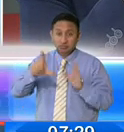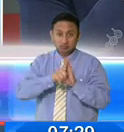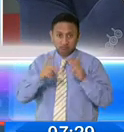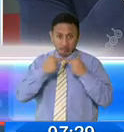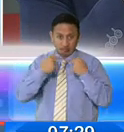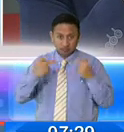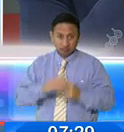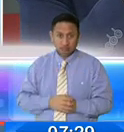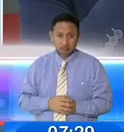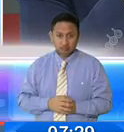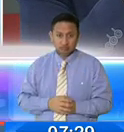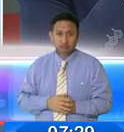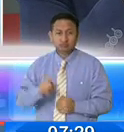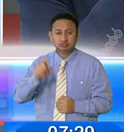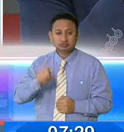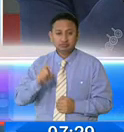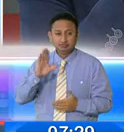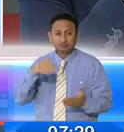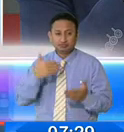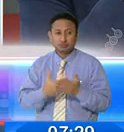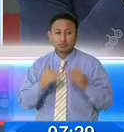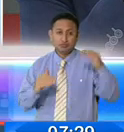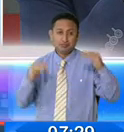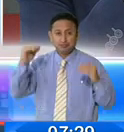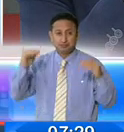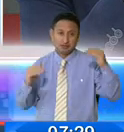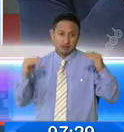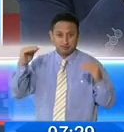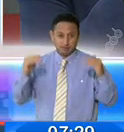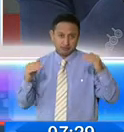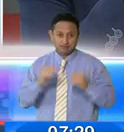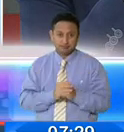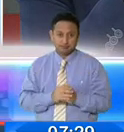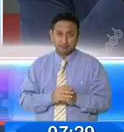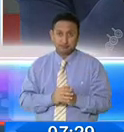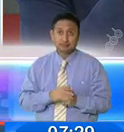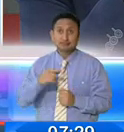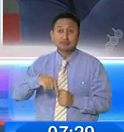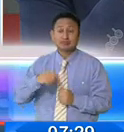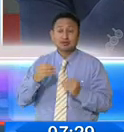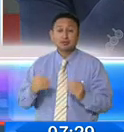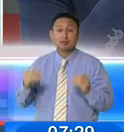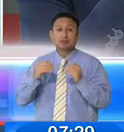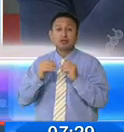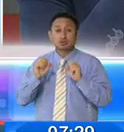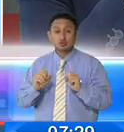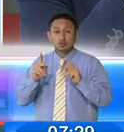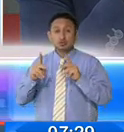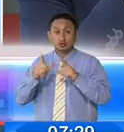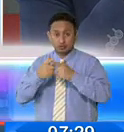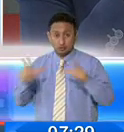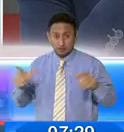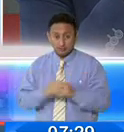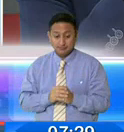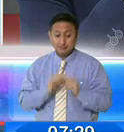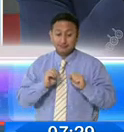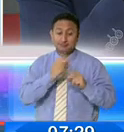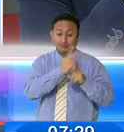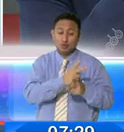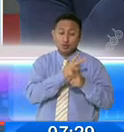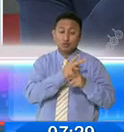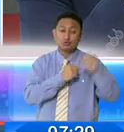y tenemos que llegar a ese equilibrio tan adecuado entre la generación de oportunidades y libertades y la protección de derechos y de